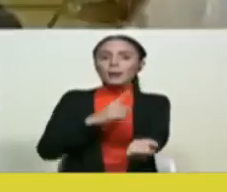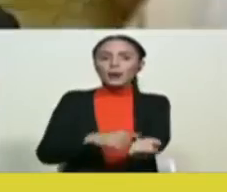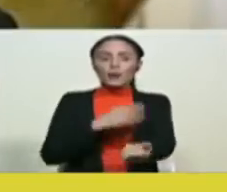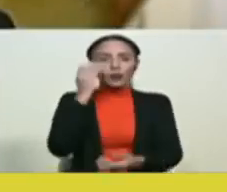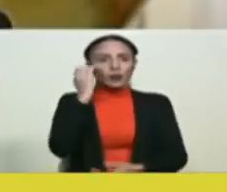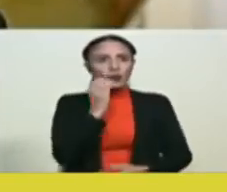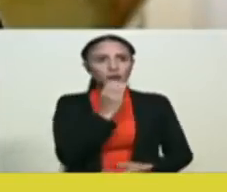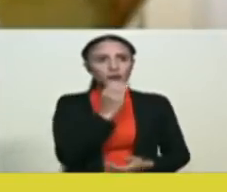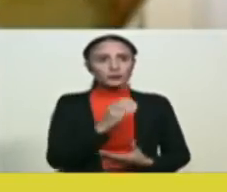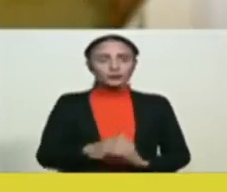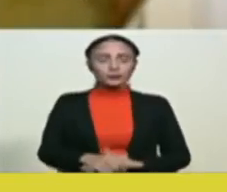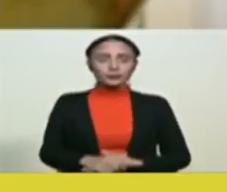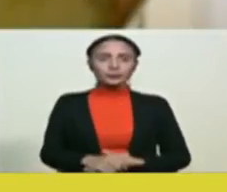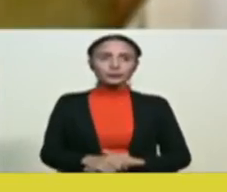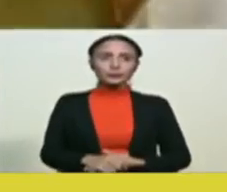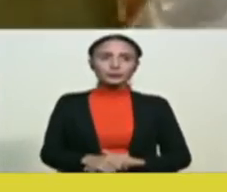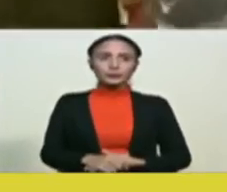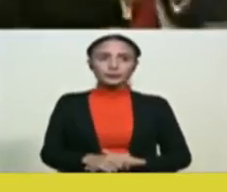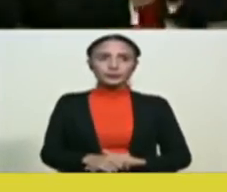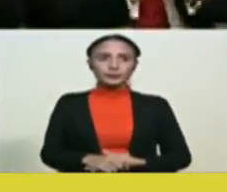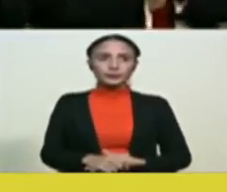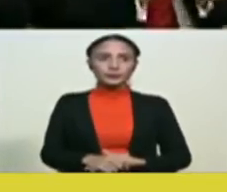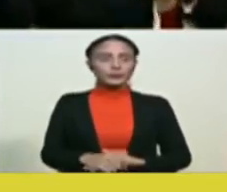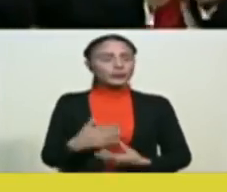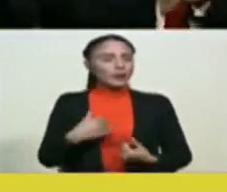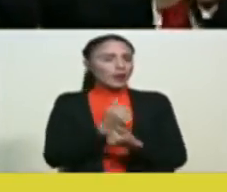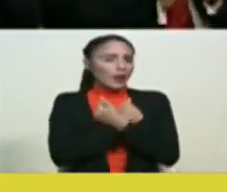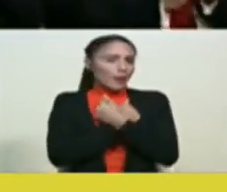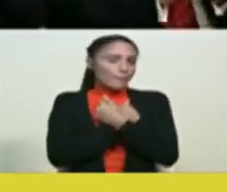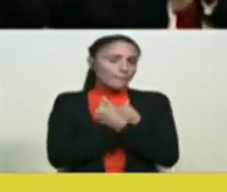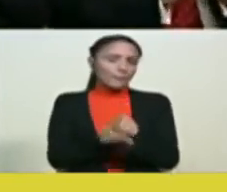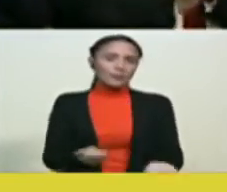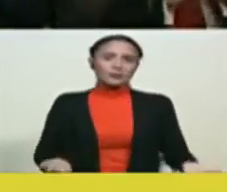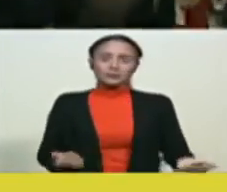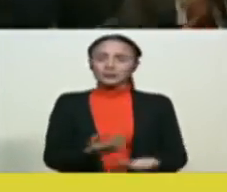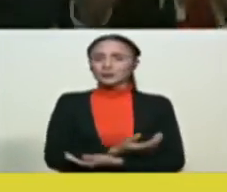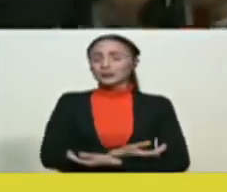a raúl cariño admiración